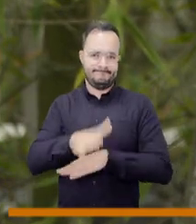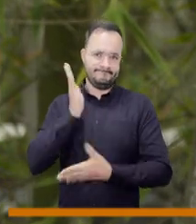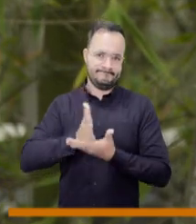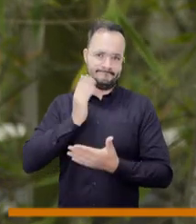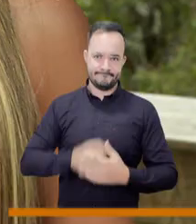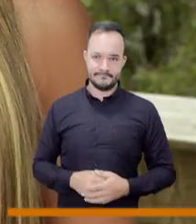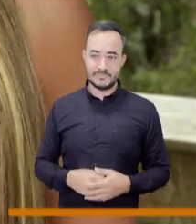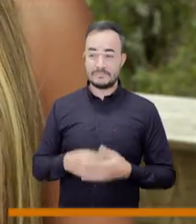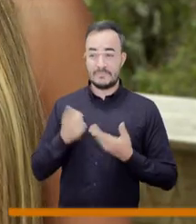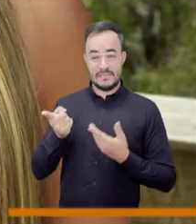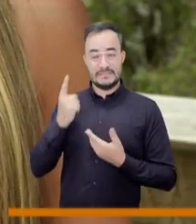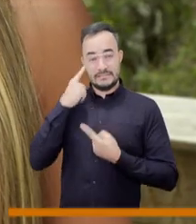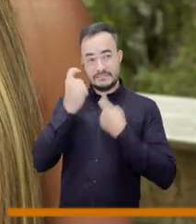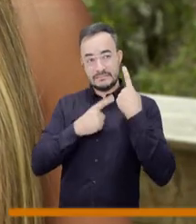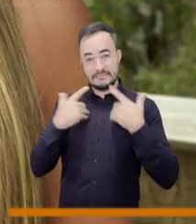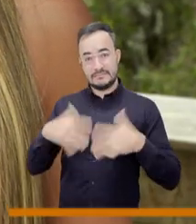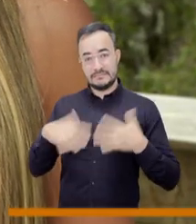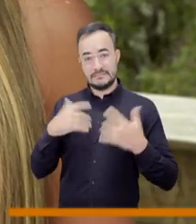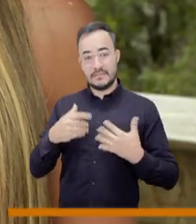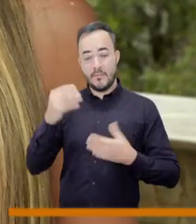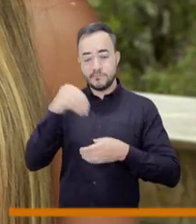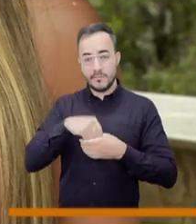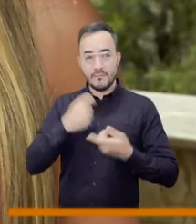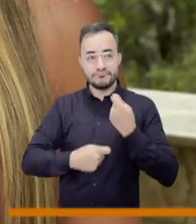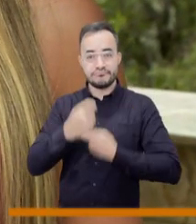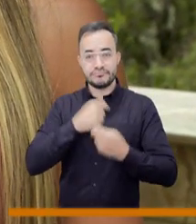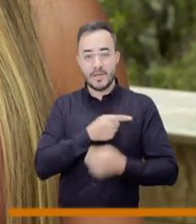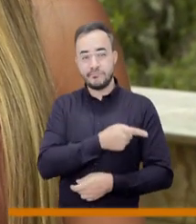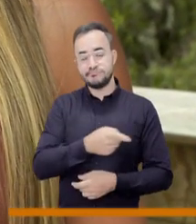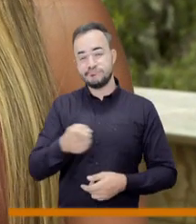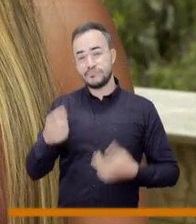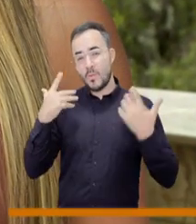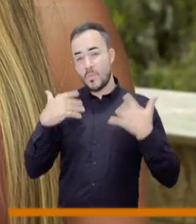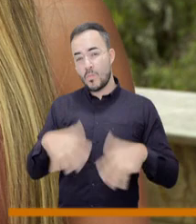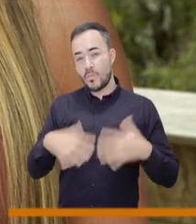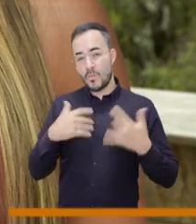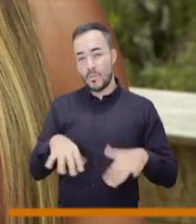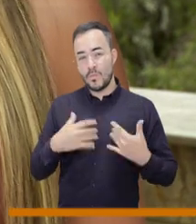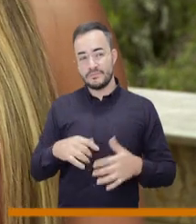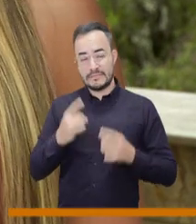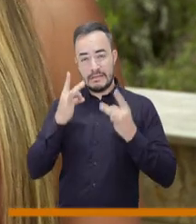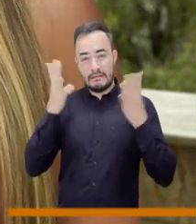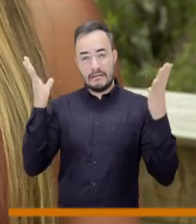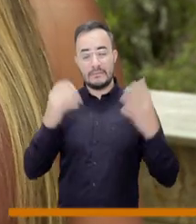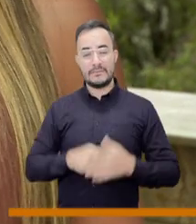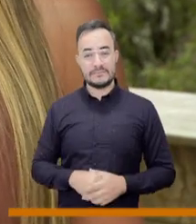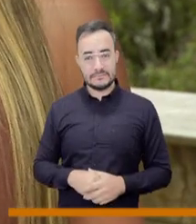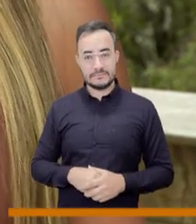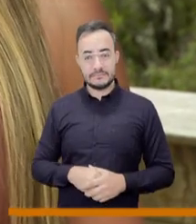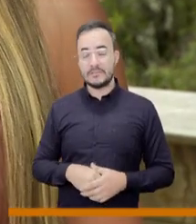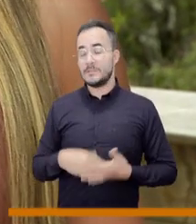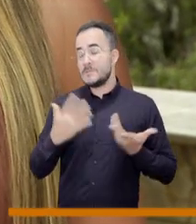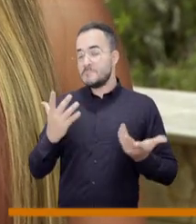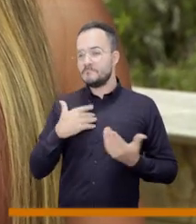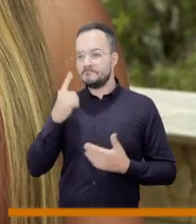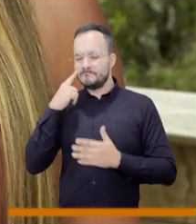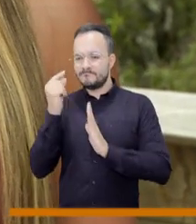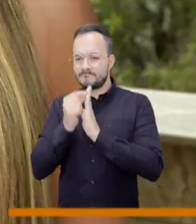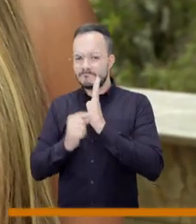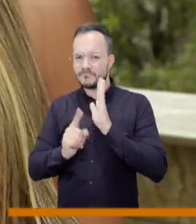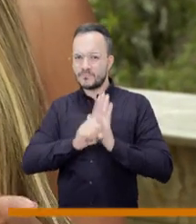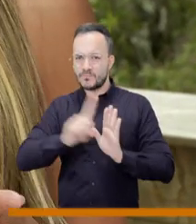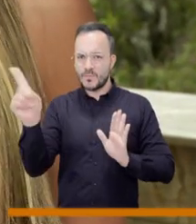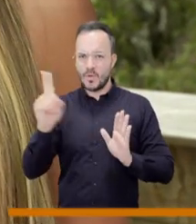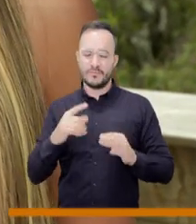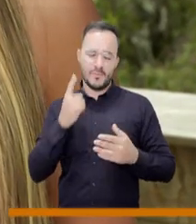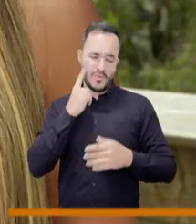que esto puede tener. El valor de esta droga convertido en mercancía para las redes criminales es exorbitante. Mientras aparecen